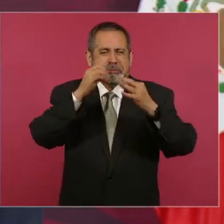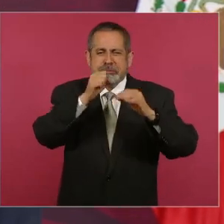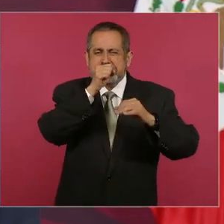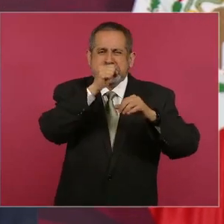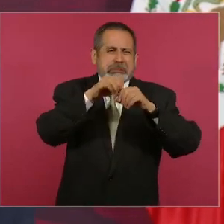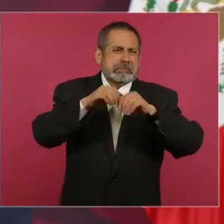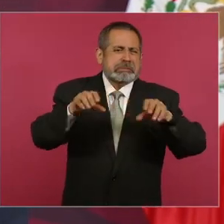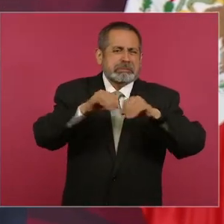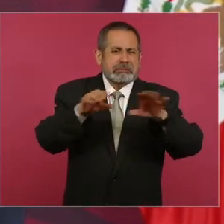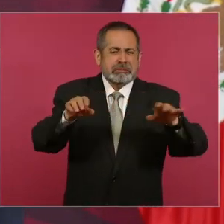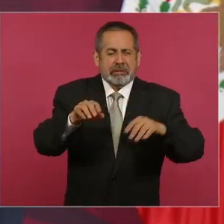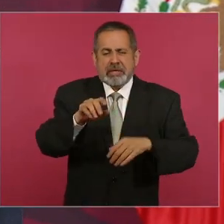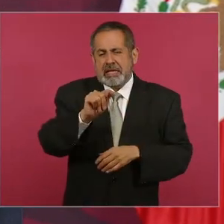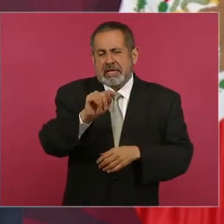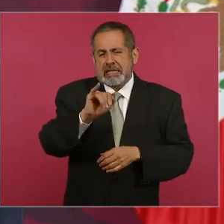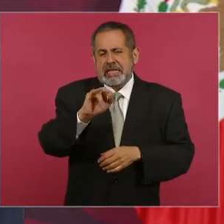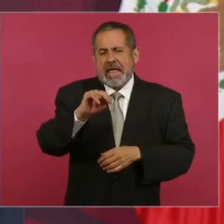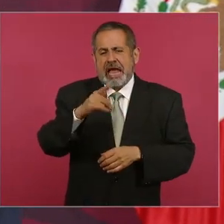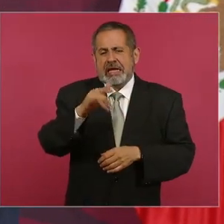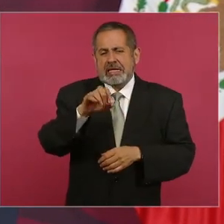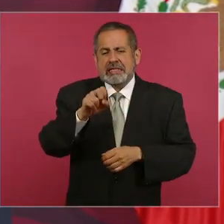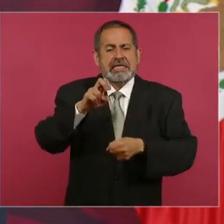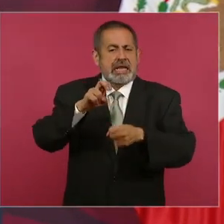turístico de Acapulco